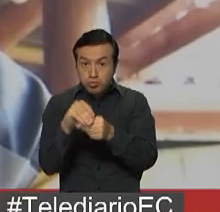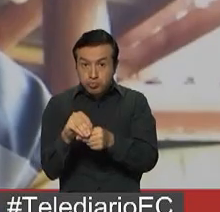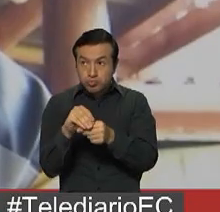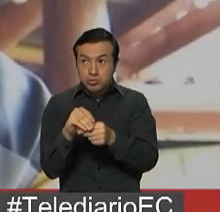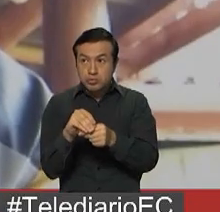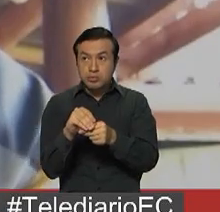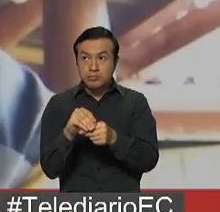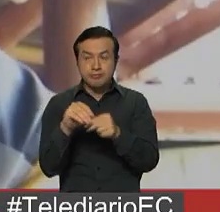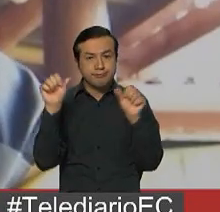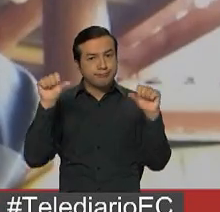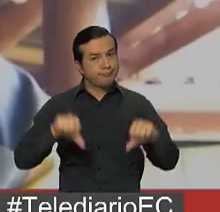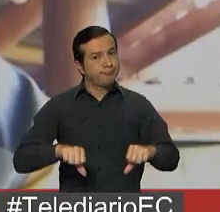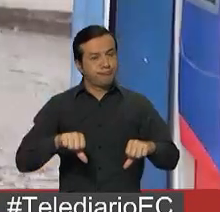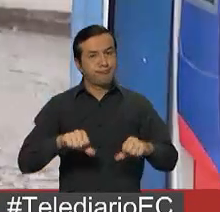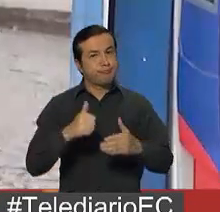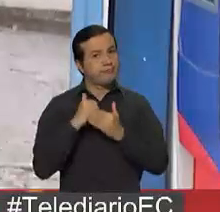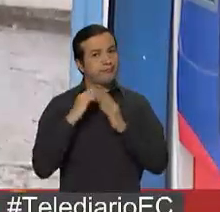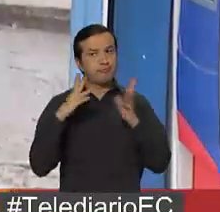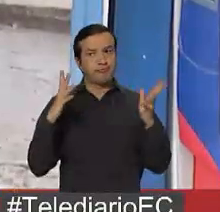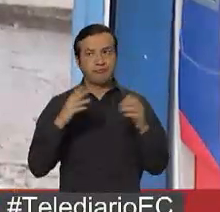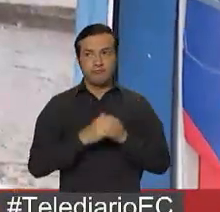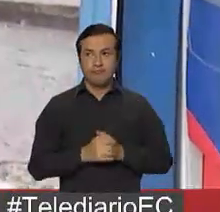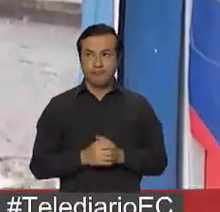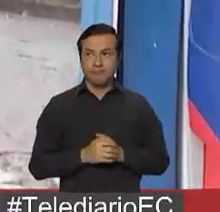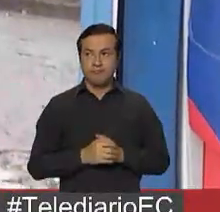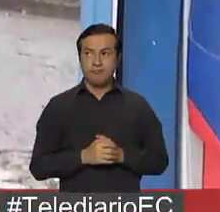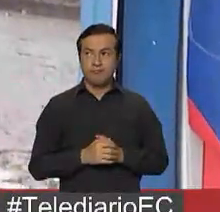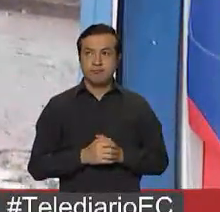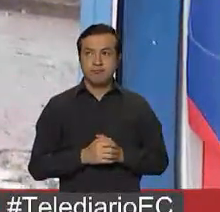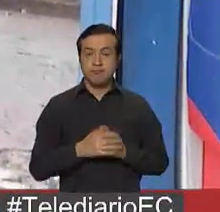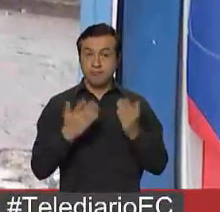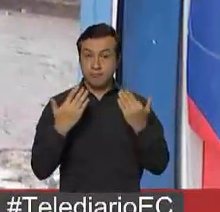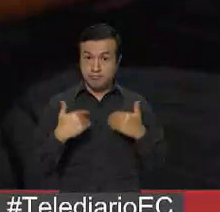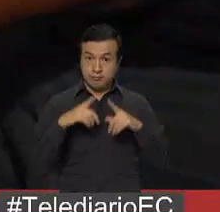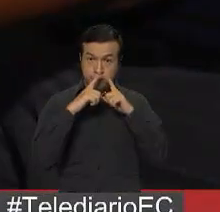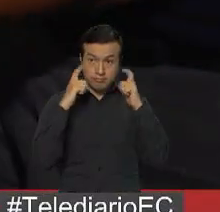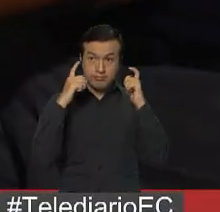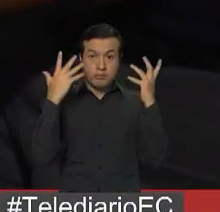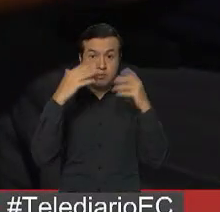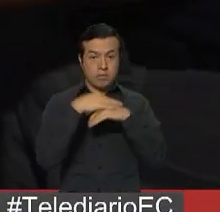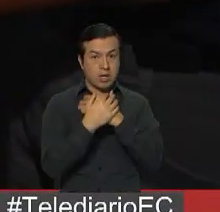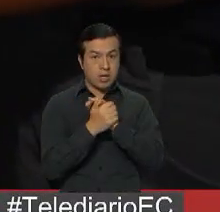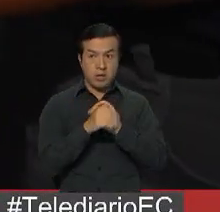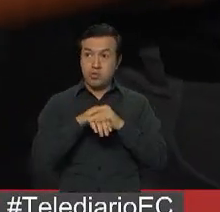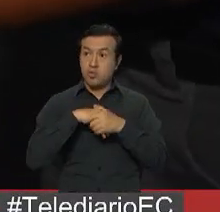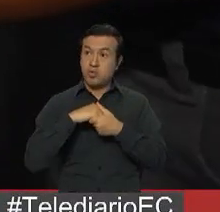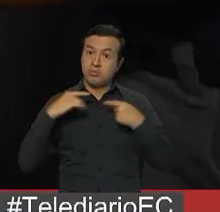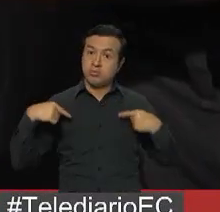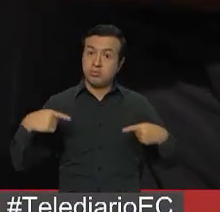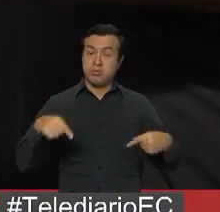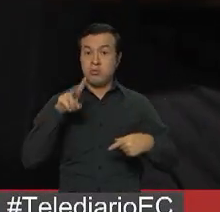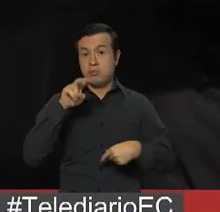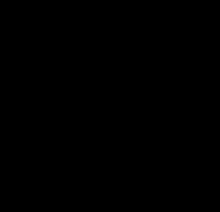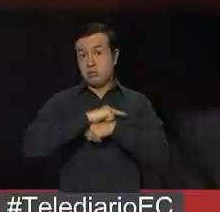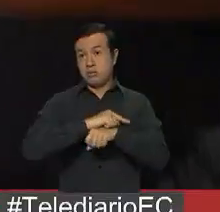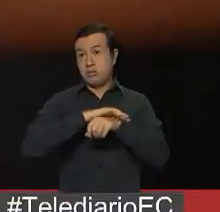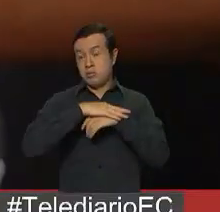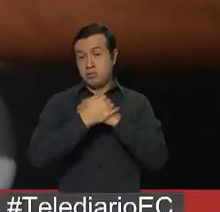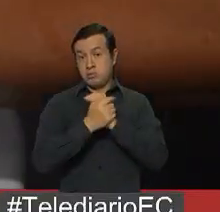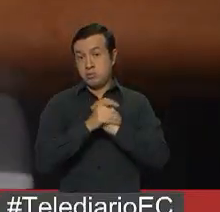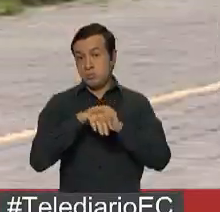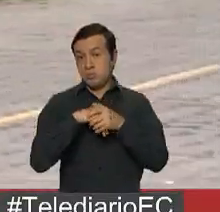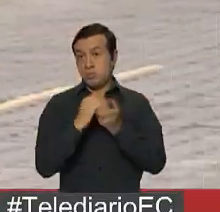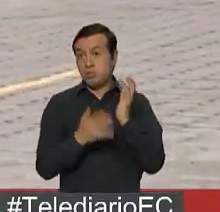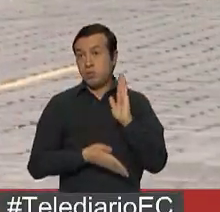no va a servir la mascarilla no lo es todo la lavada de manos debe ser constante por al menos 20 segundos y si